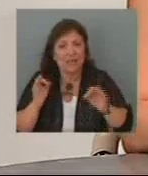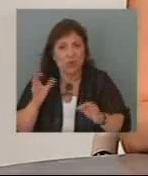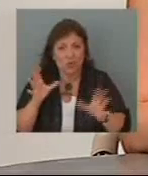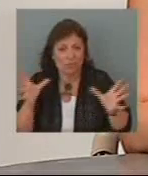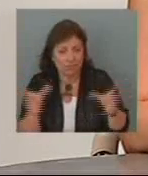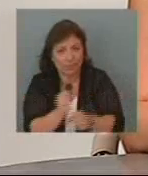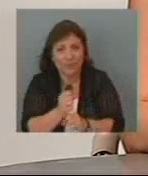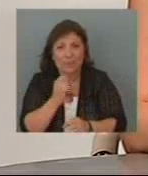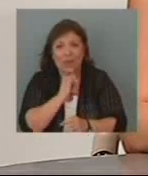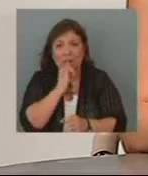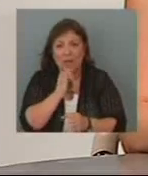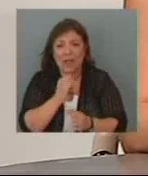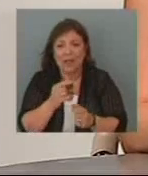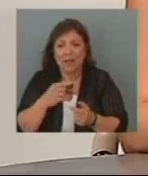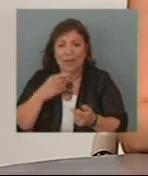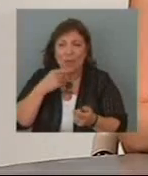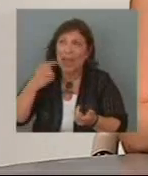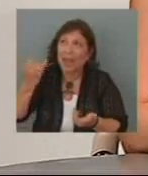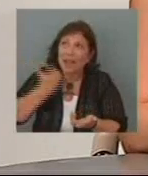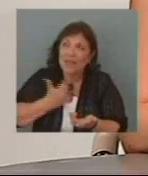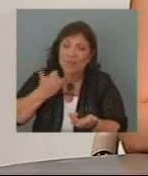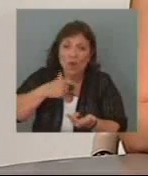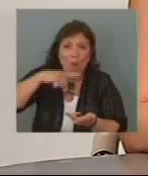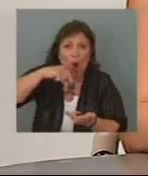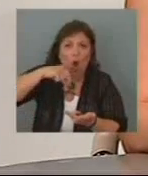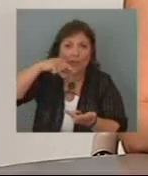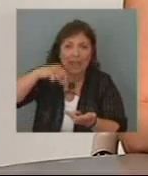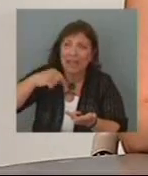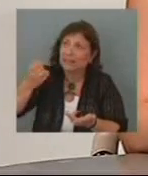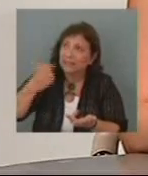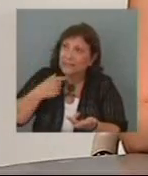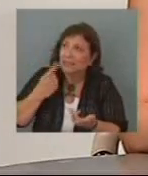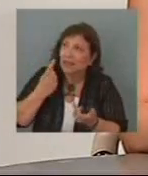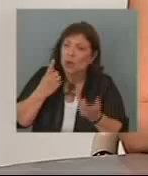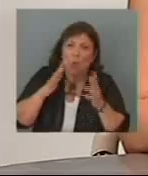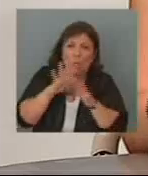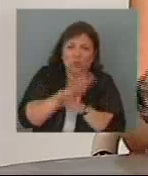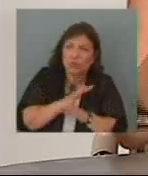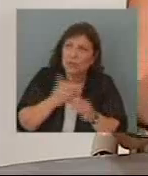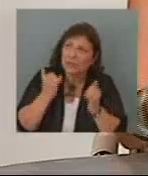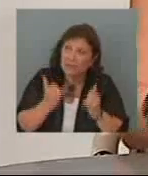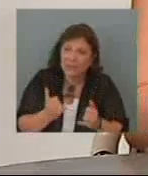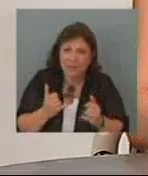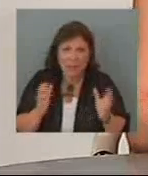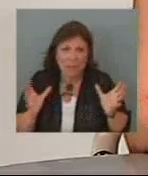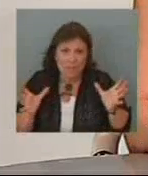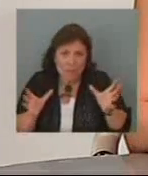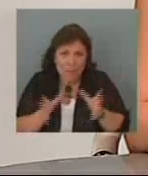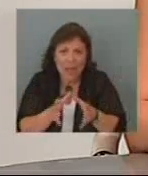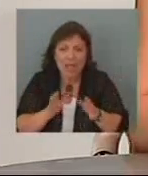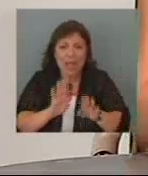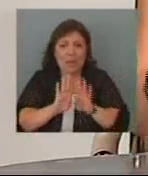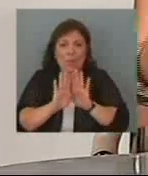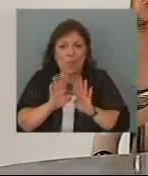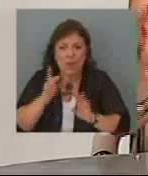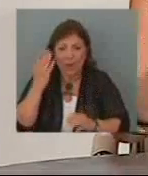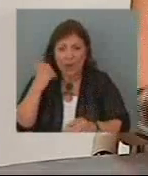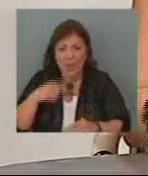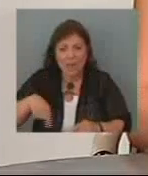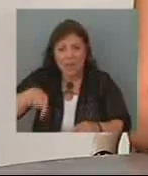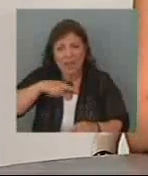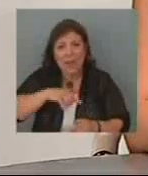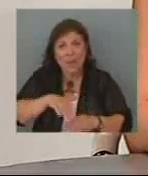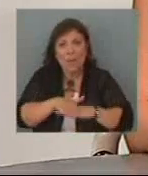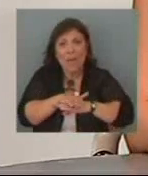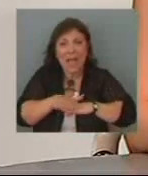noticias nos llegan a cuentagotas y realmente la situación está muy confusa. Siguen agolpándose a las puertas de lo que es el compound y la